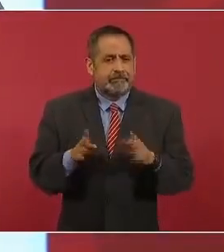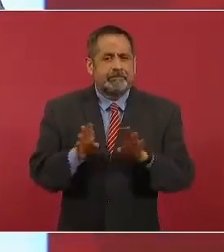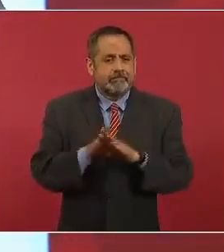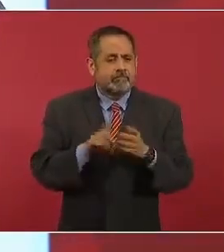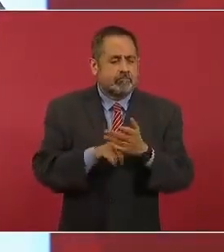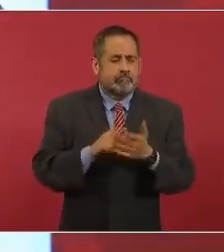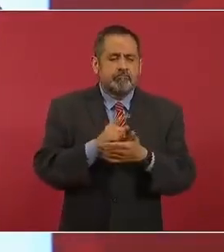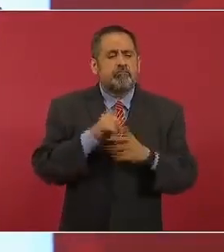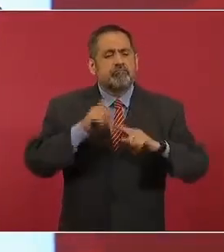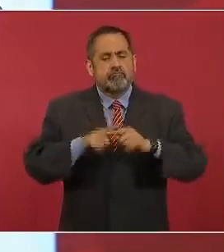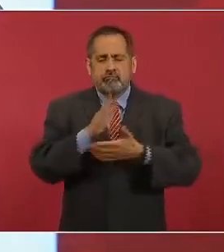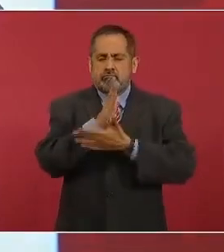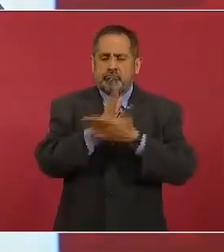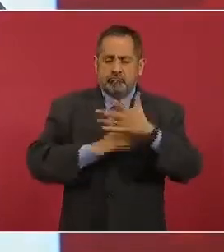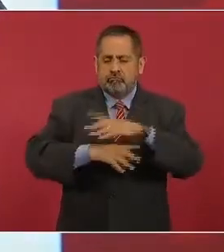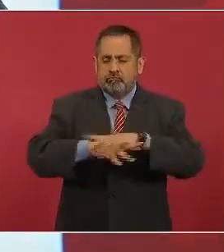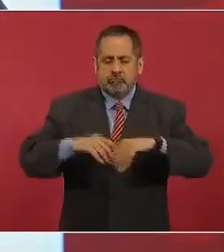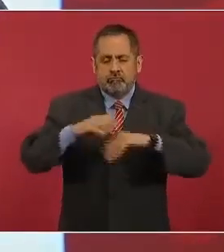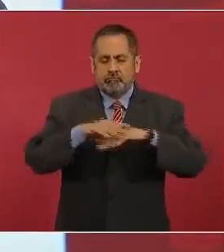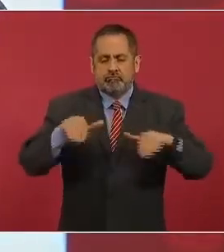quienes